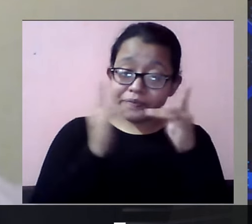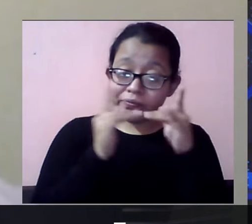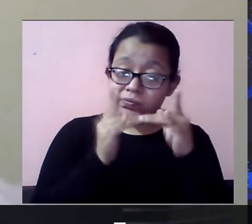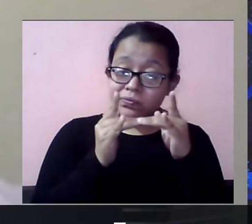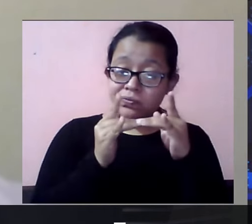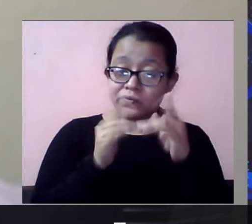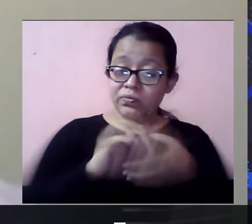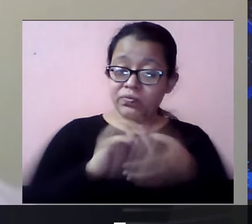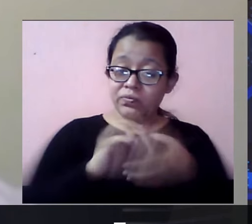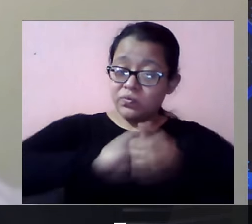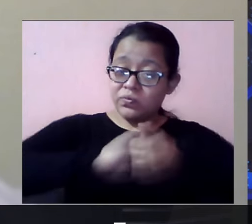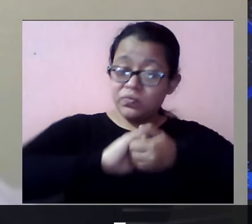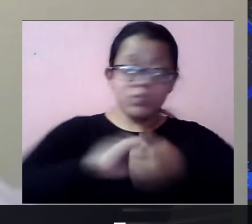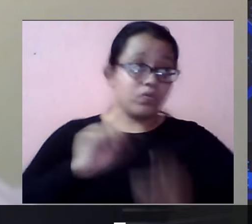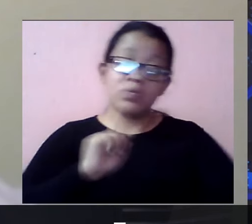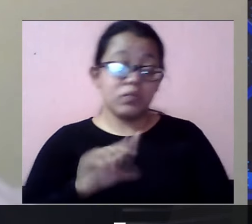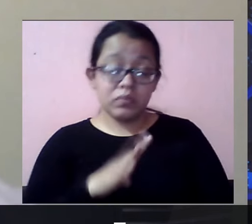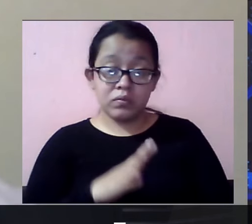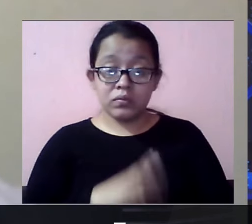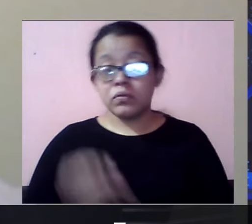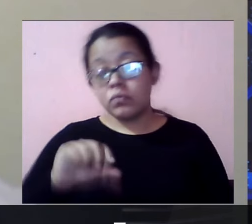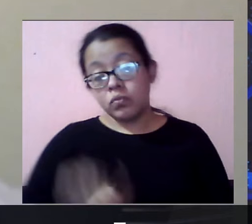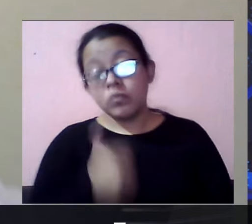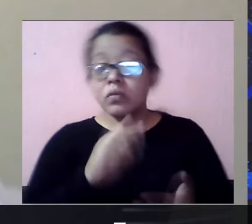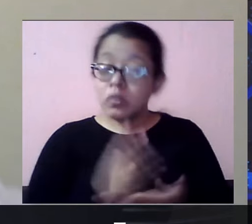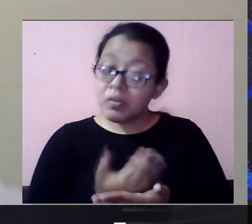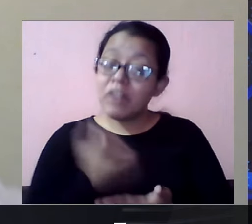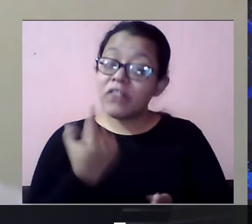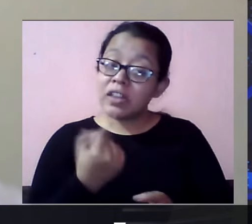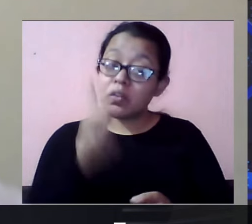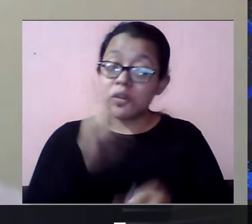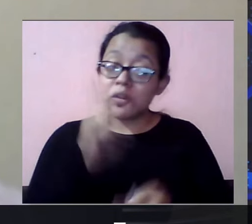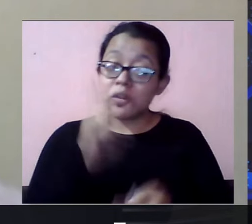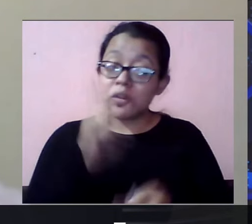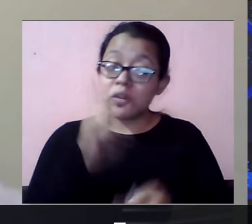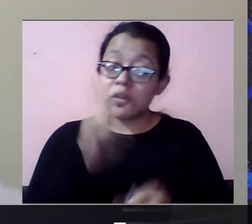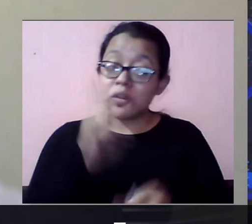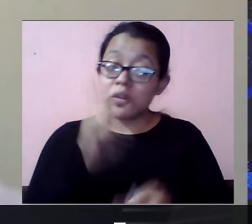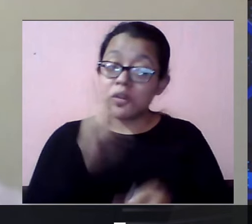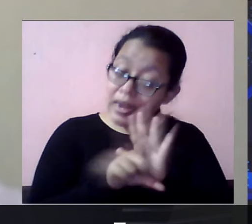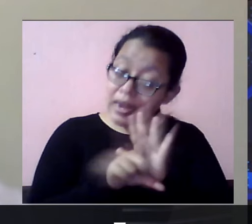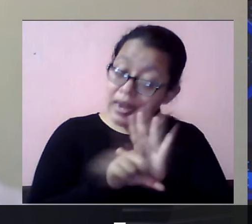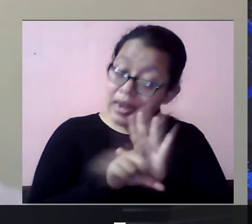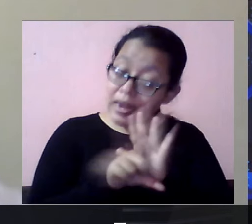una propuesta de reforma a la ley. Y en esa propuesta de reforma